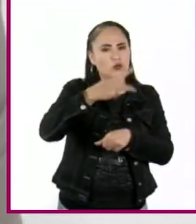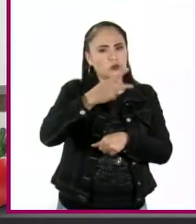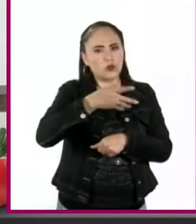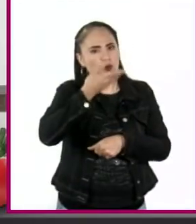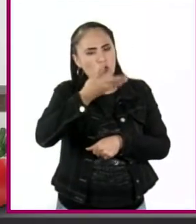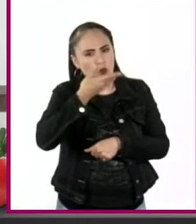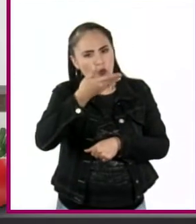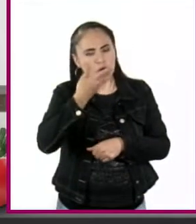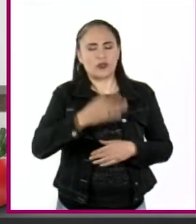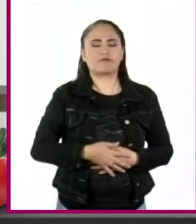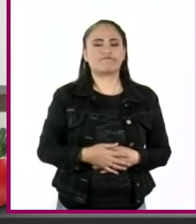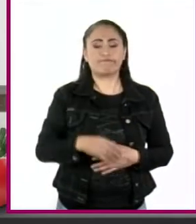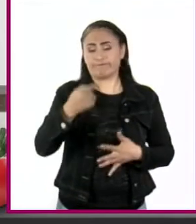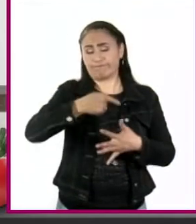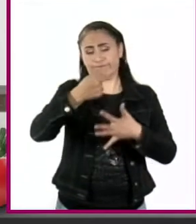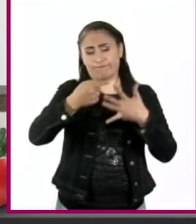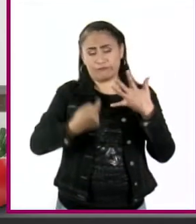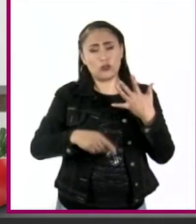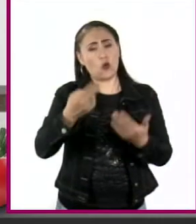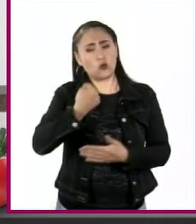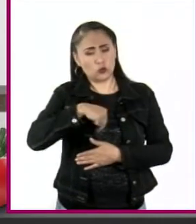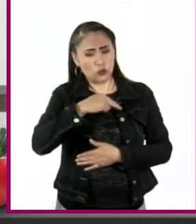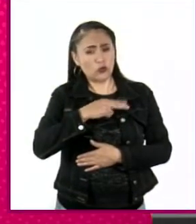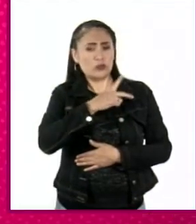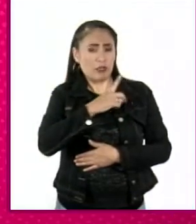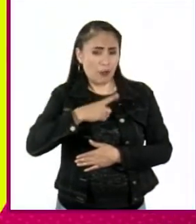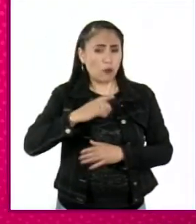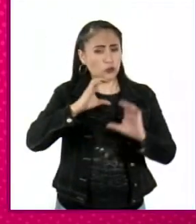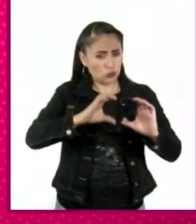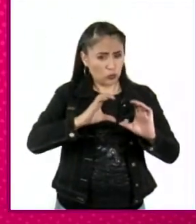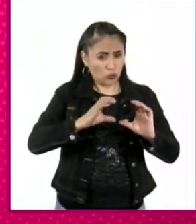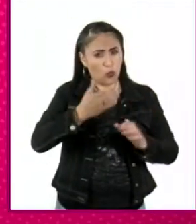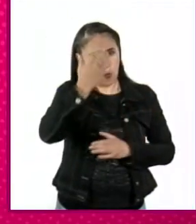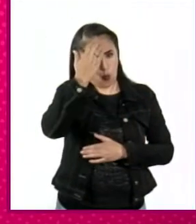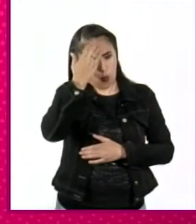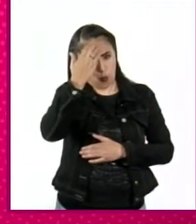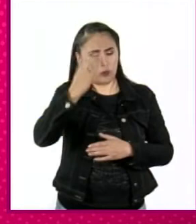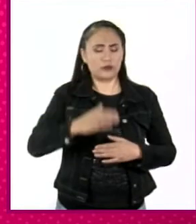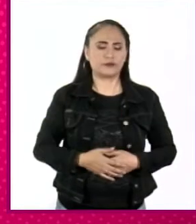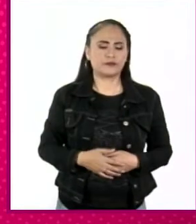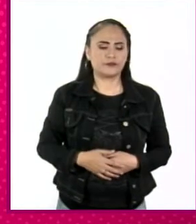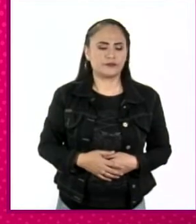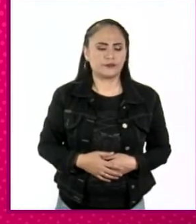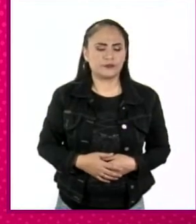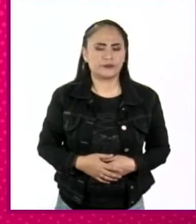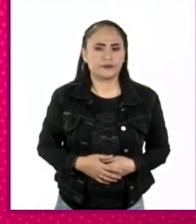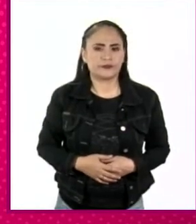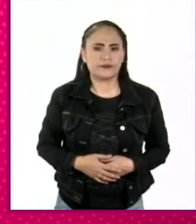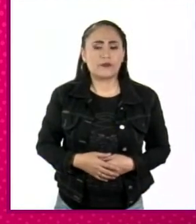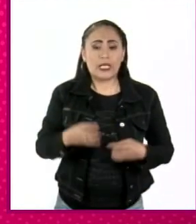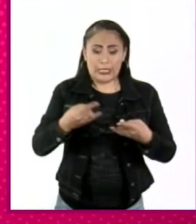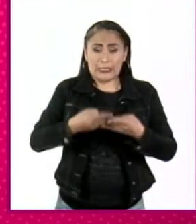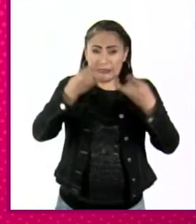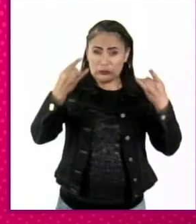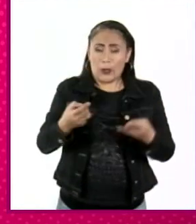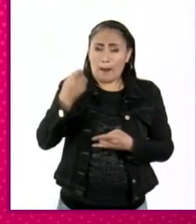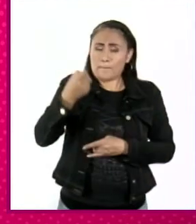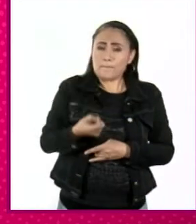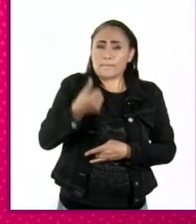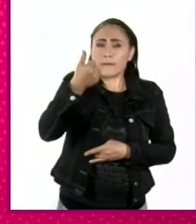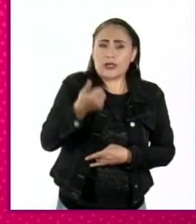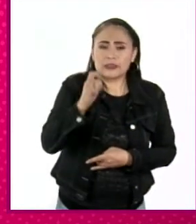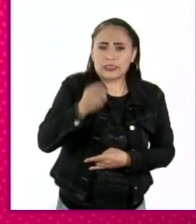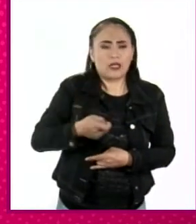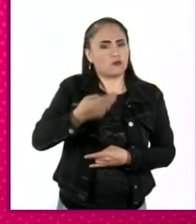etc. Patrimonio que nos toca conocer y cuidar. Primera historia que tenemos que conocer los seres humanos es la